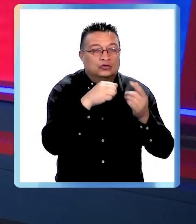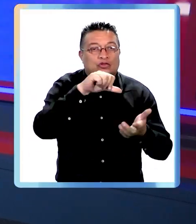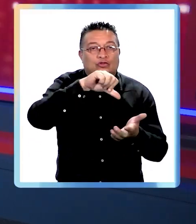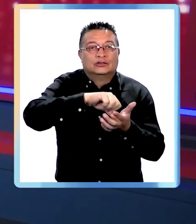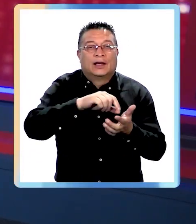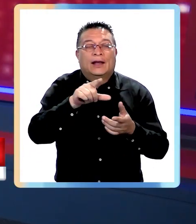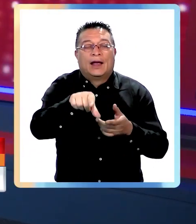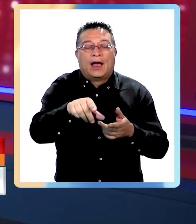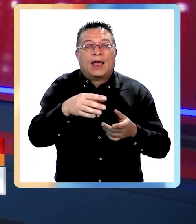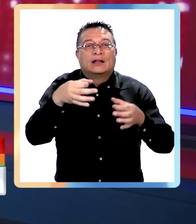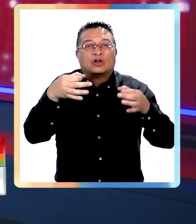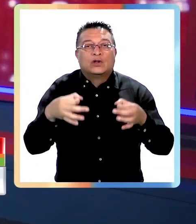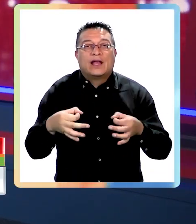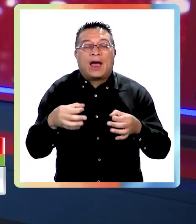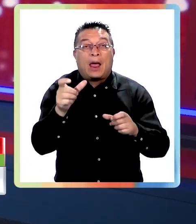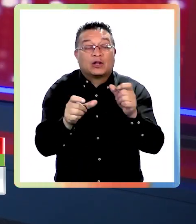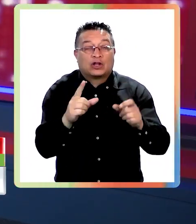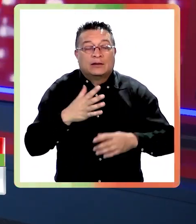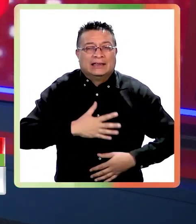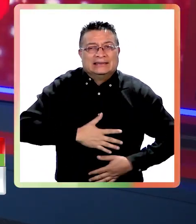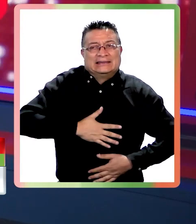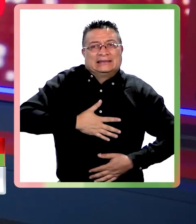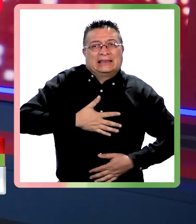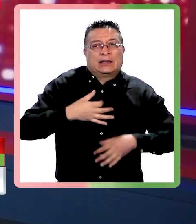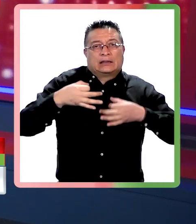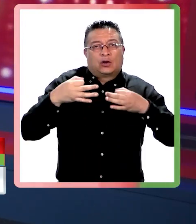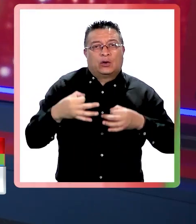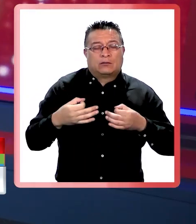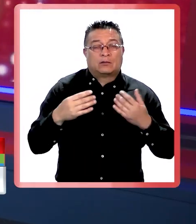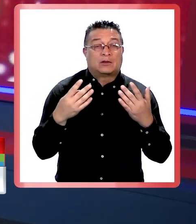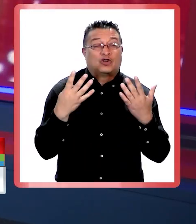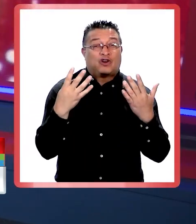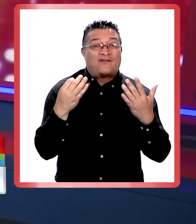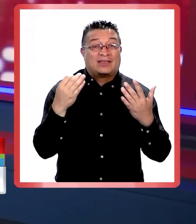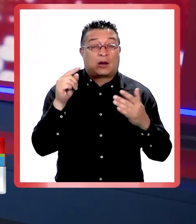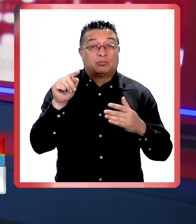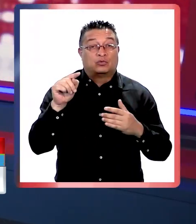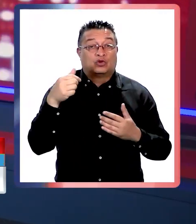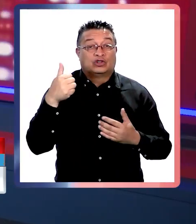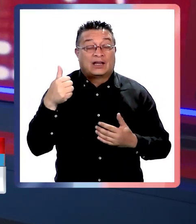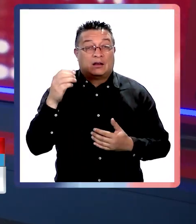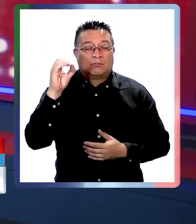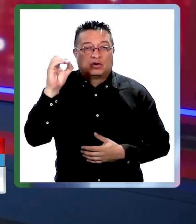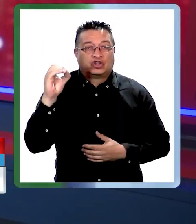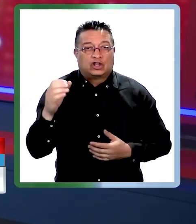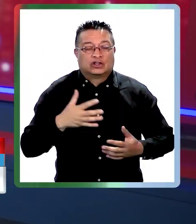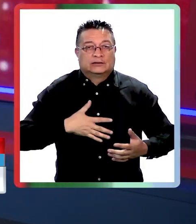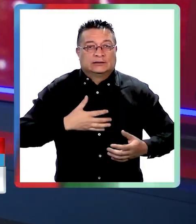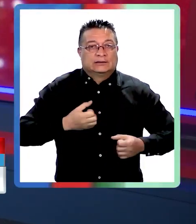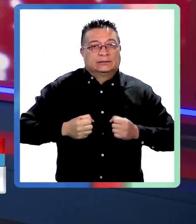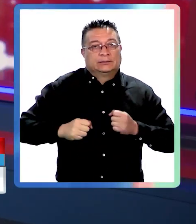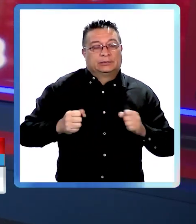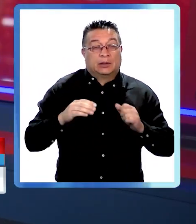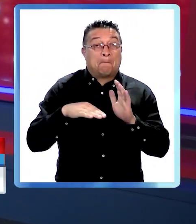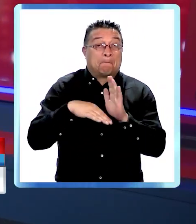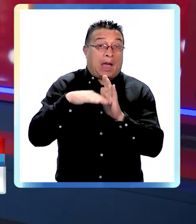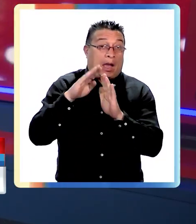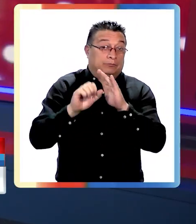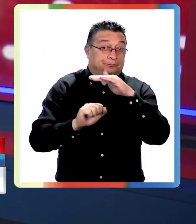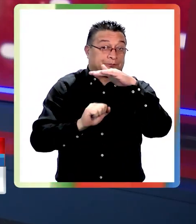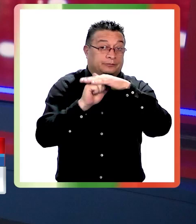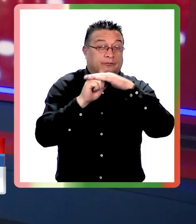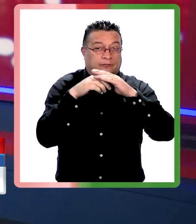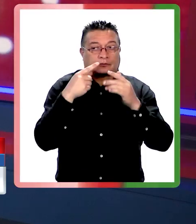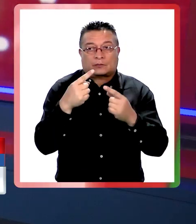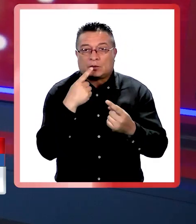de seguridad ciudadana arrojó que la percepción de inseguridad llega al 90.6%, el registro más